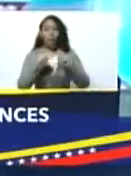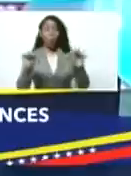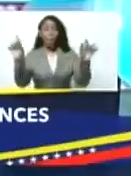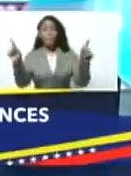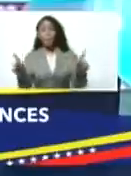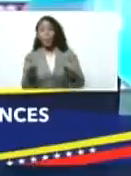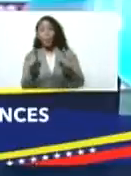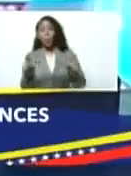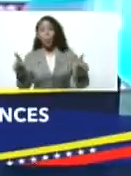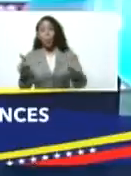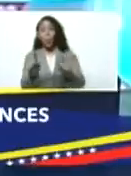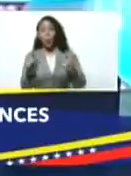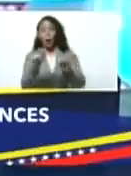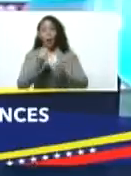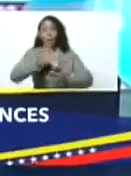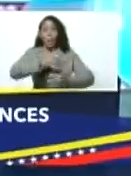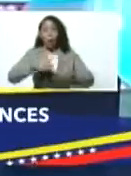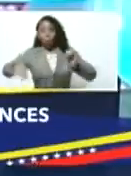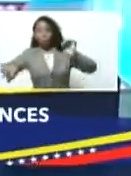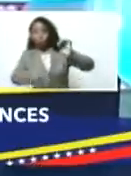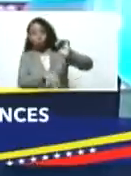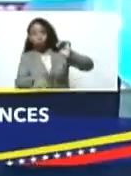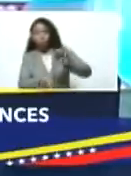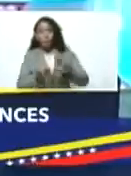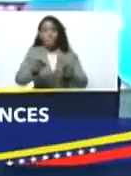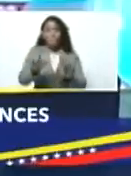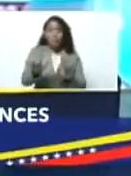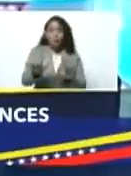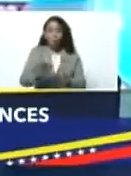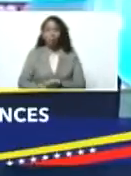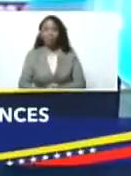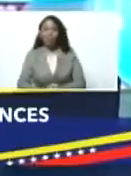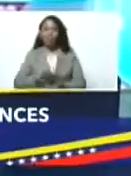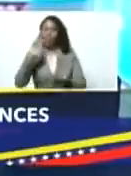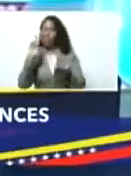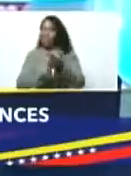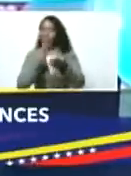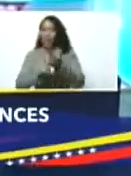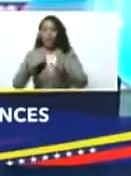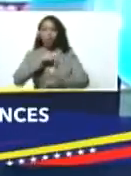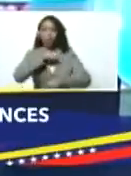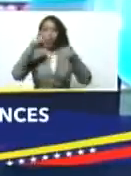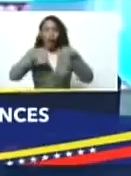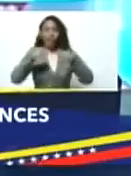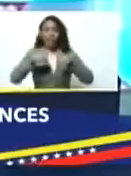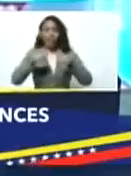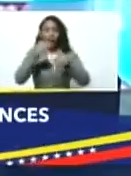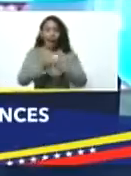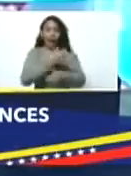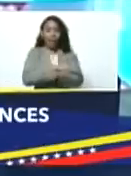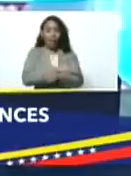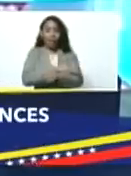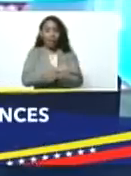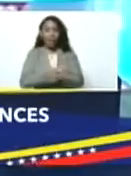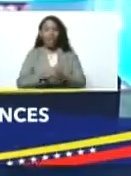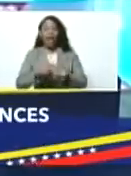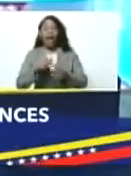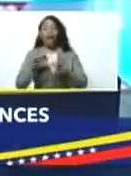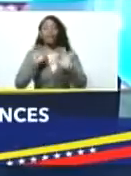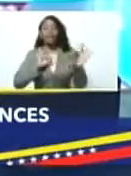percusión y el bajo, el piano. De verdad, estamos aquí en los predios del Teresa